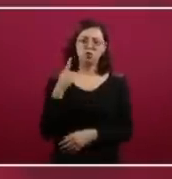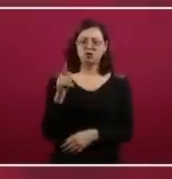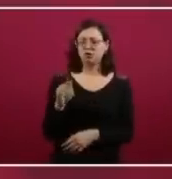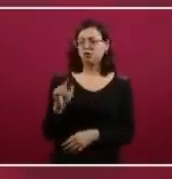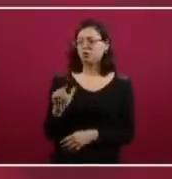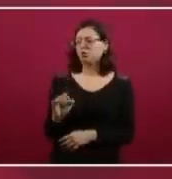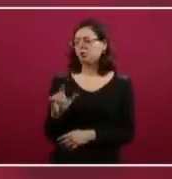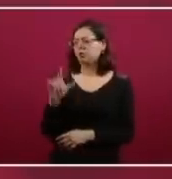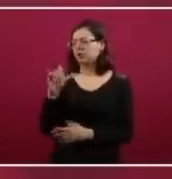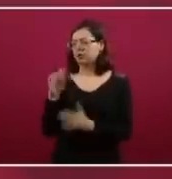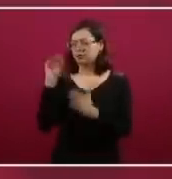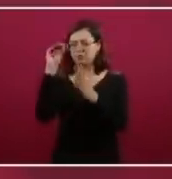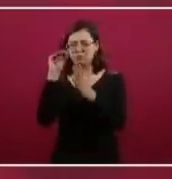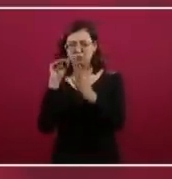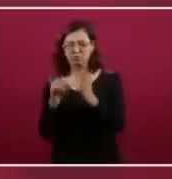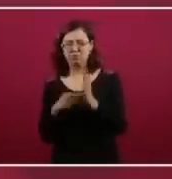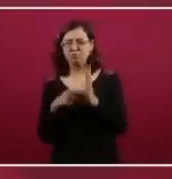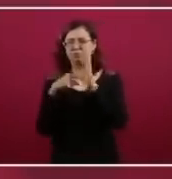públicas que son